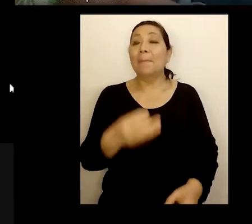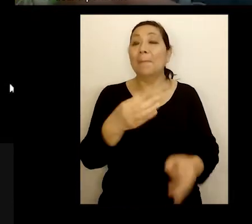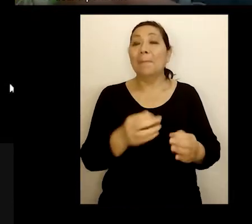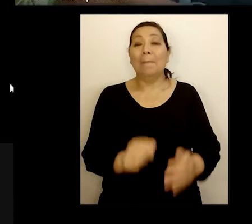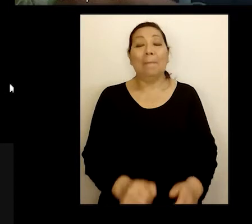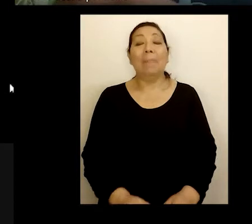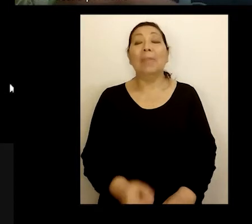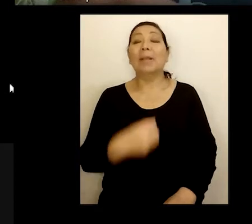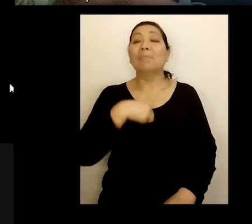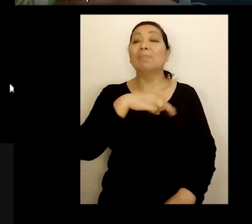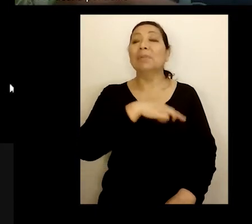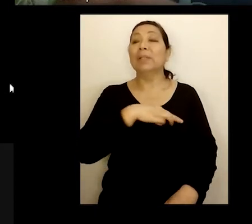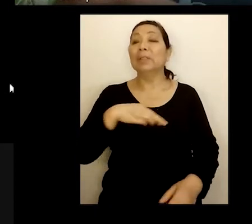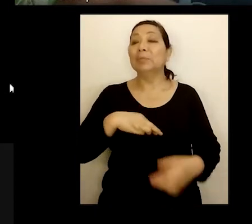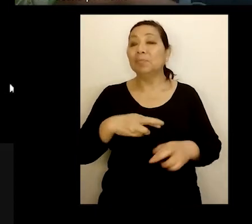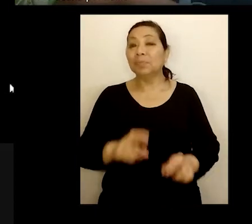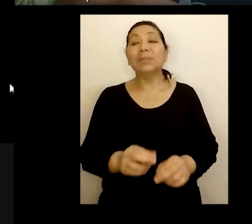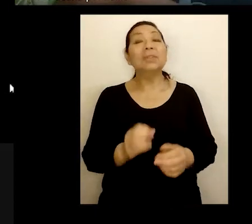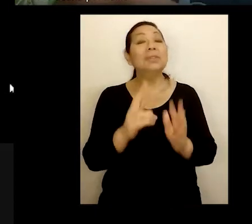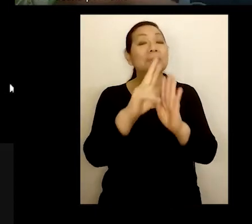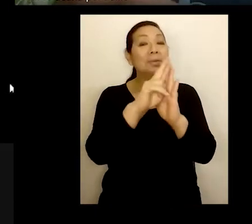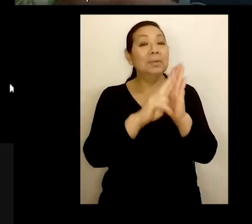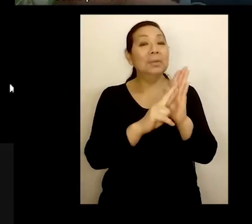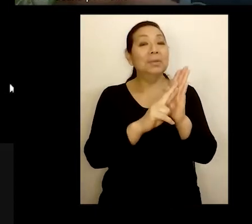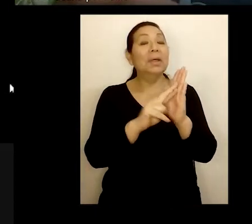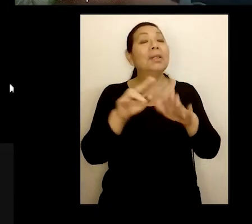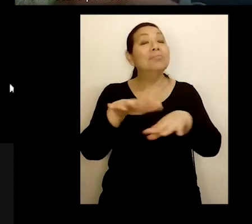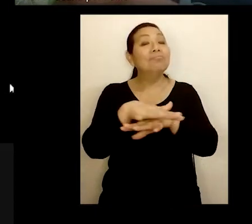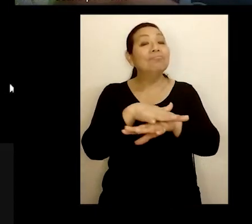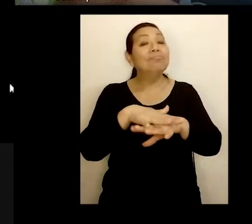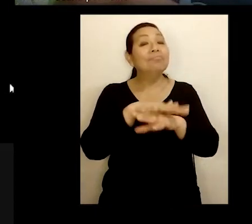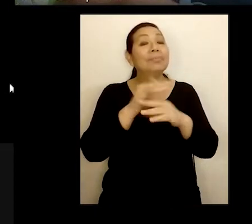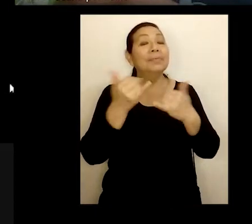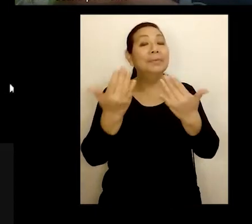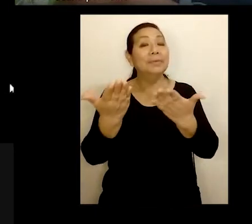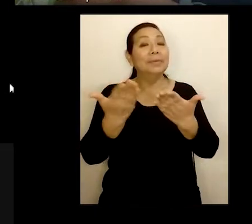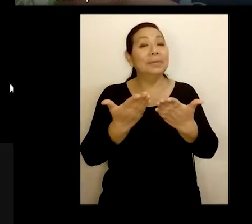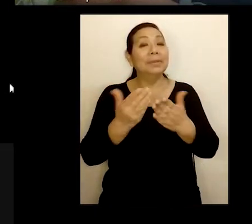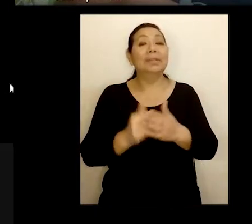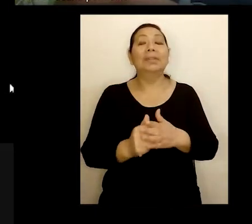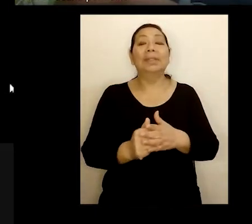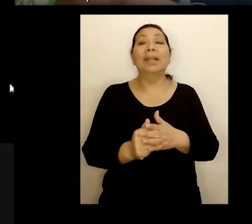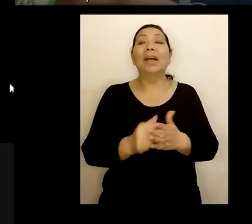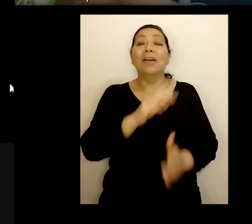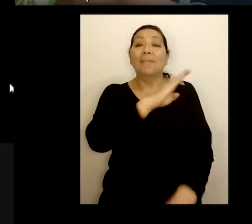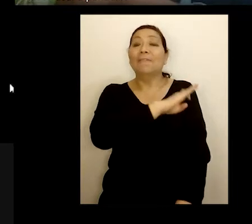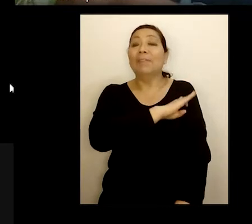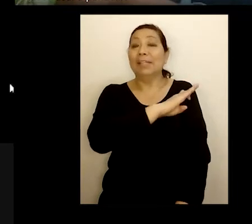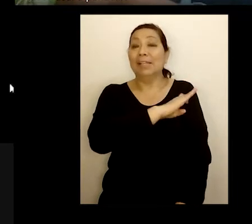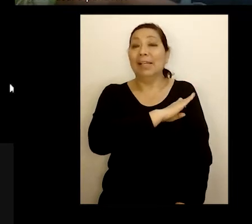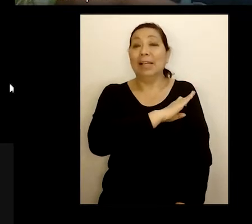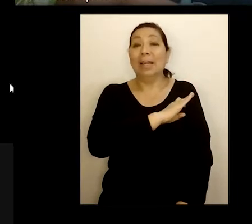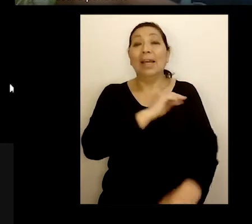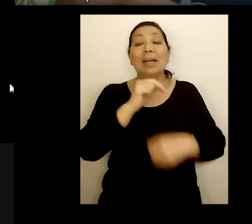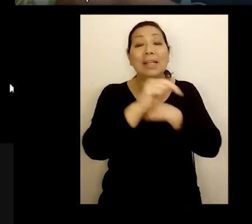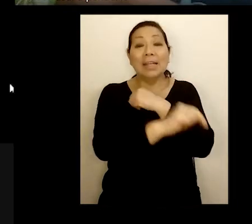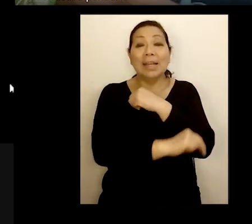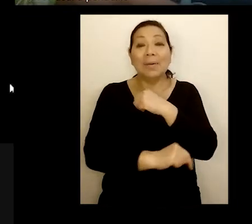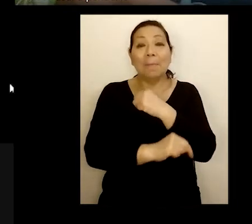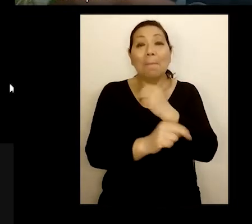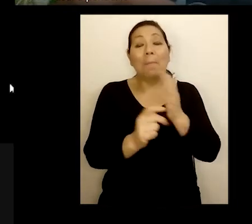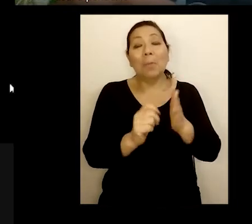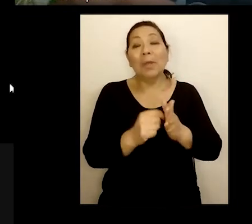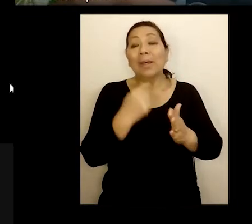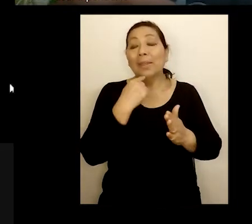planteado por el Ministerio Público a la luz de una resolución administrativa, en este caso de la Fiscalía de la Nación. De